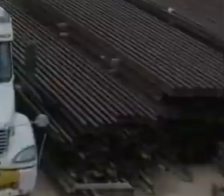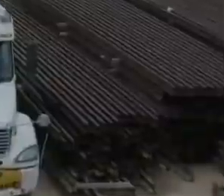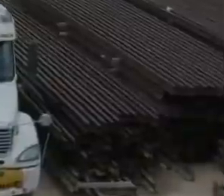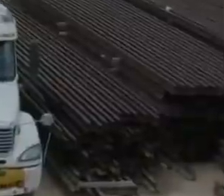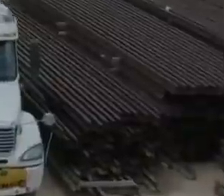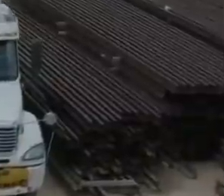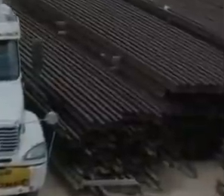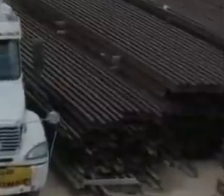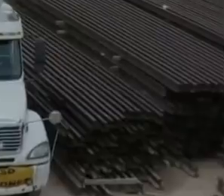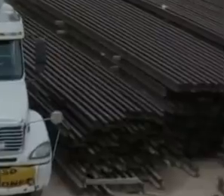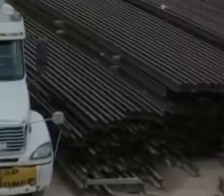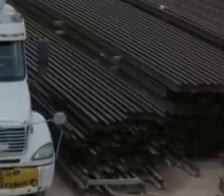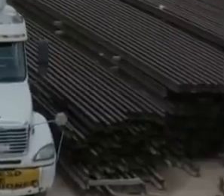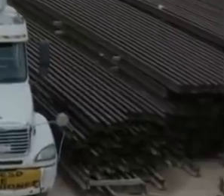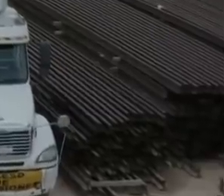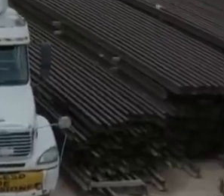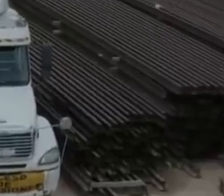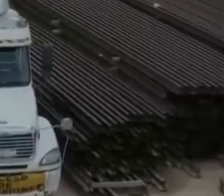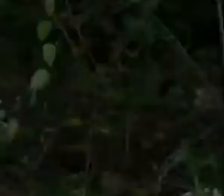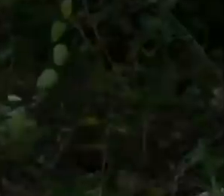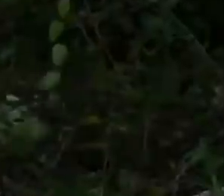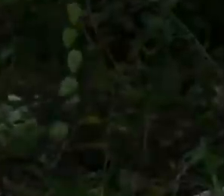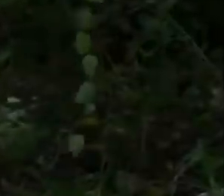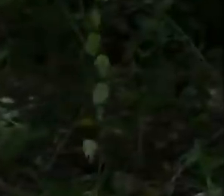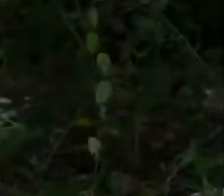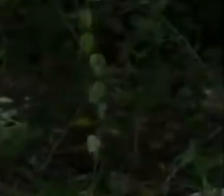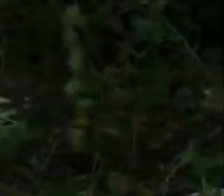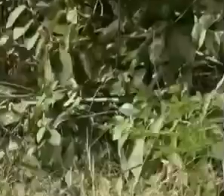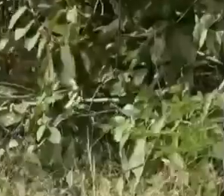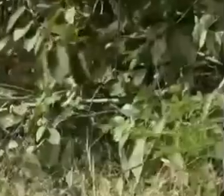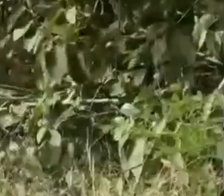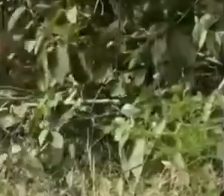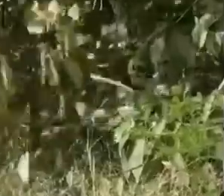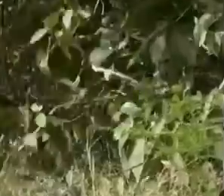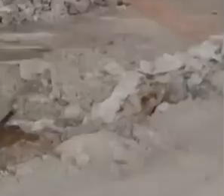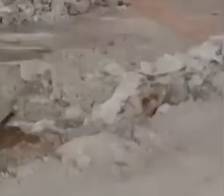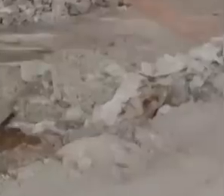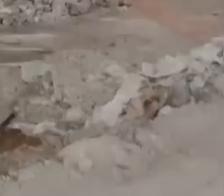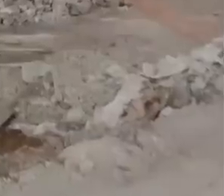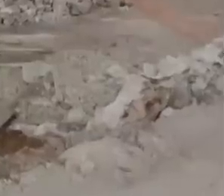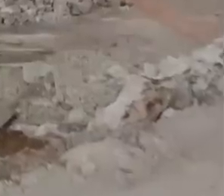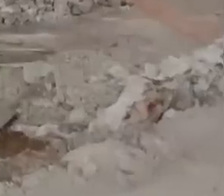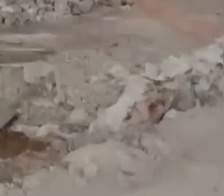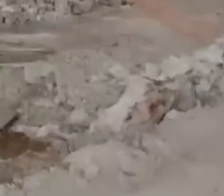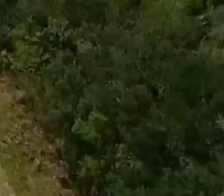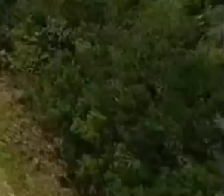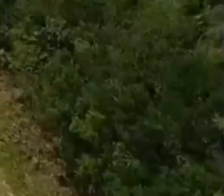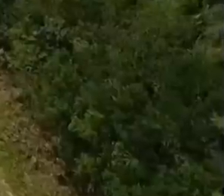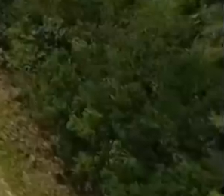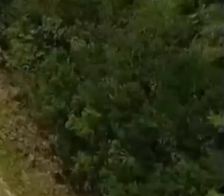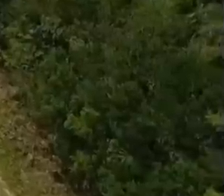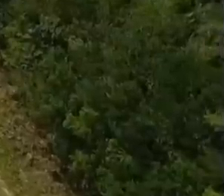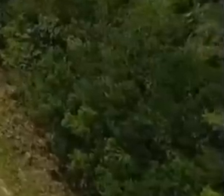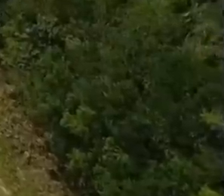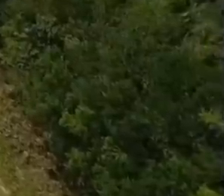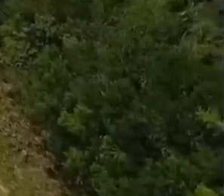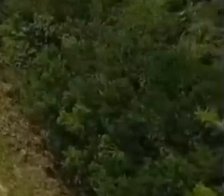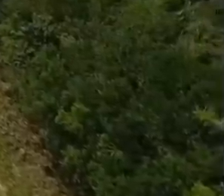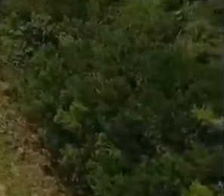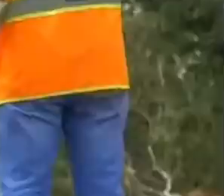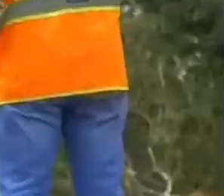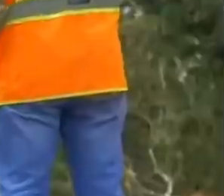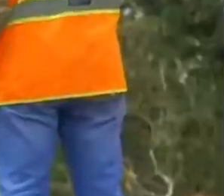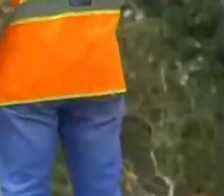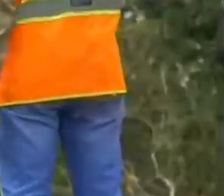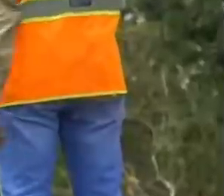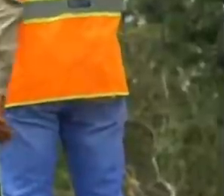3, continuamos con las labores de desmontaje de vía, desmonte, obras de drenaje transversal y pasos vehiculares.